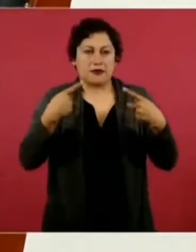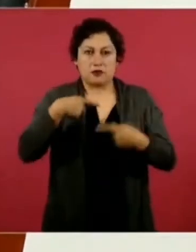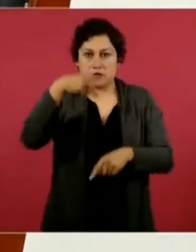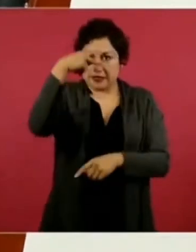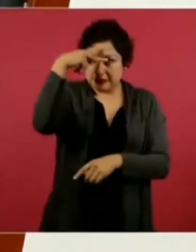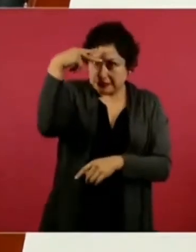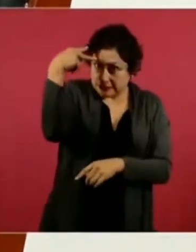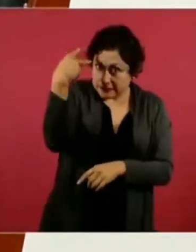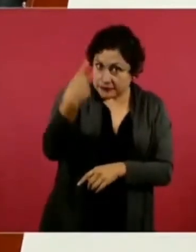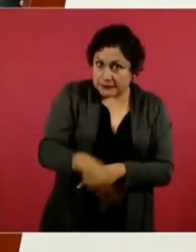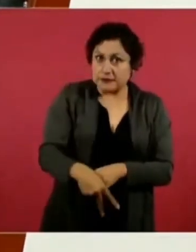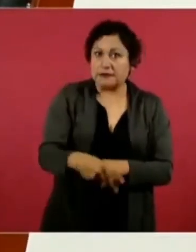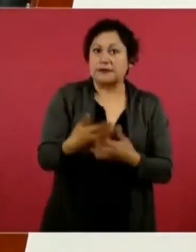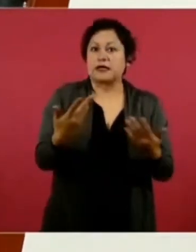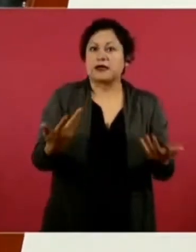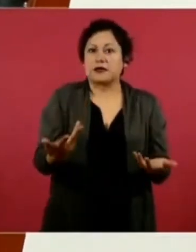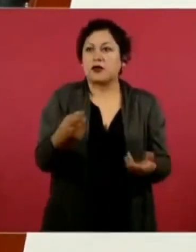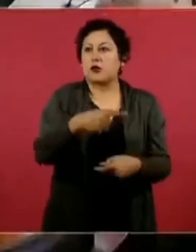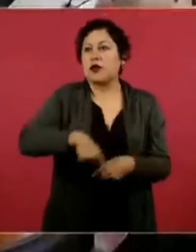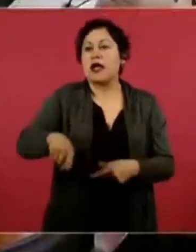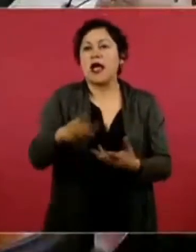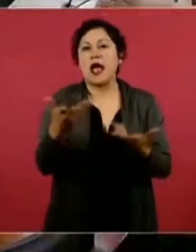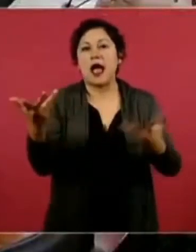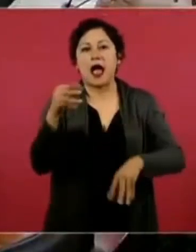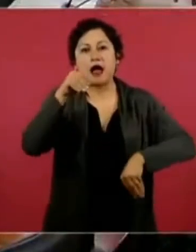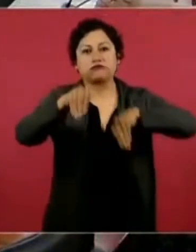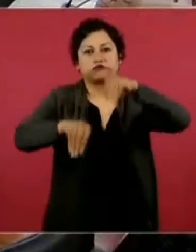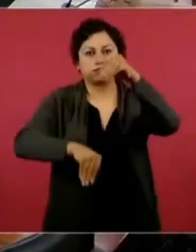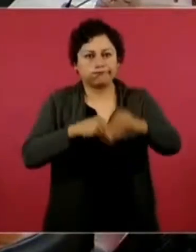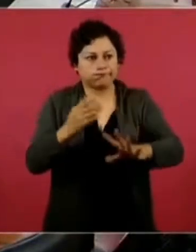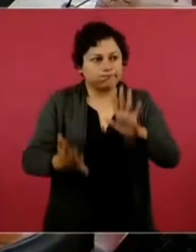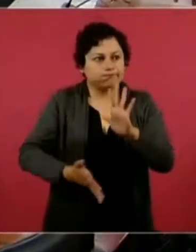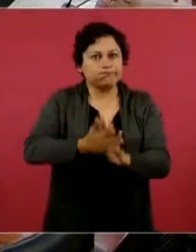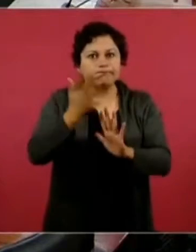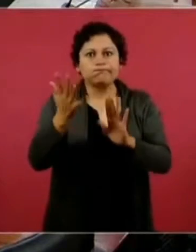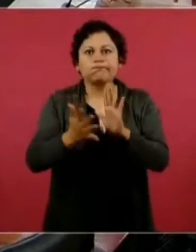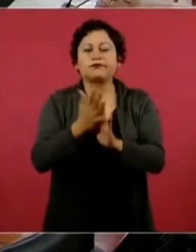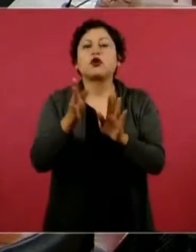el pueblo. Sí, nada más que eso requiere de trabajo,